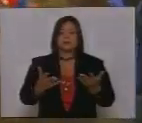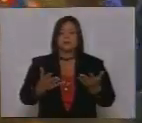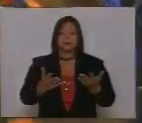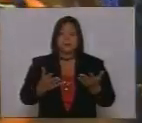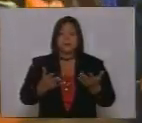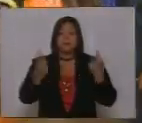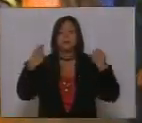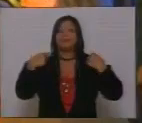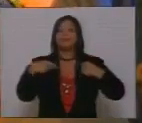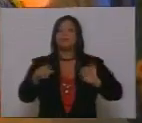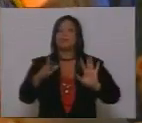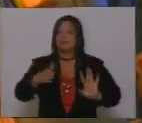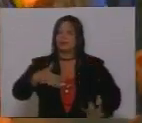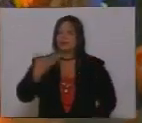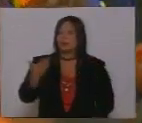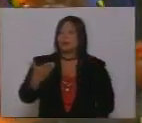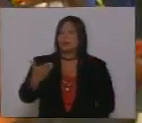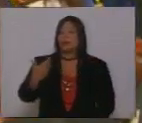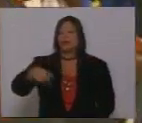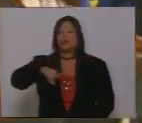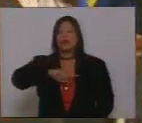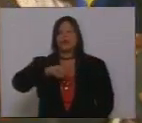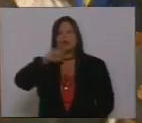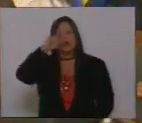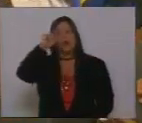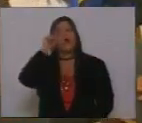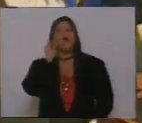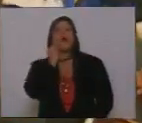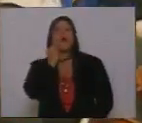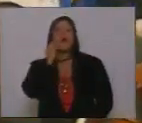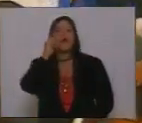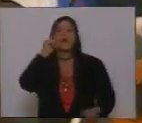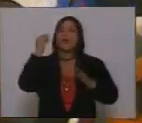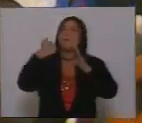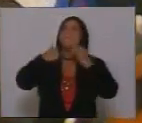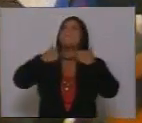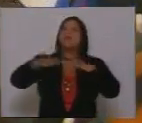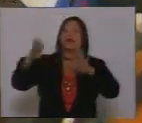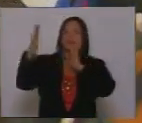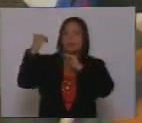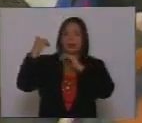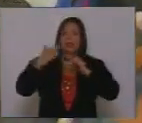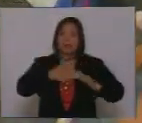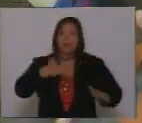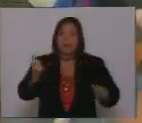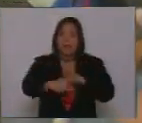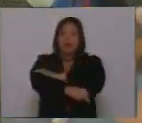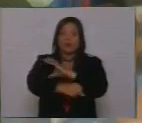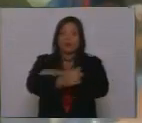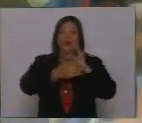la posibilidad de que nuestros jóvenes pierdan la esperanza.